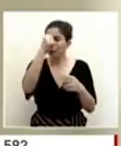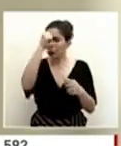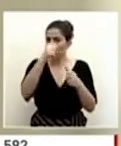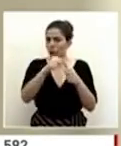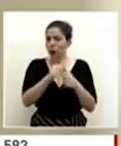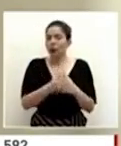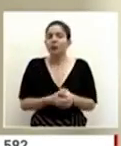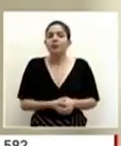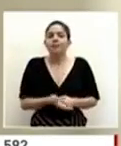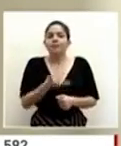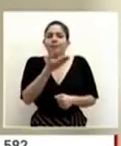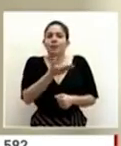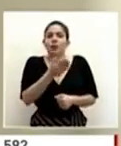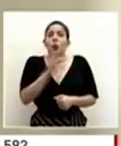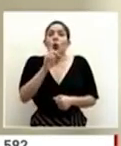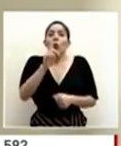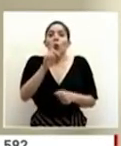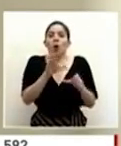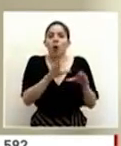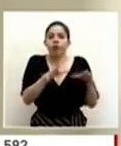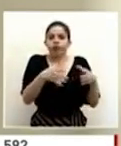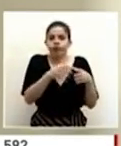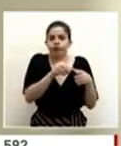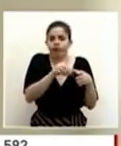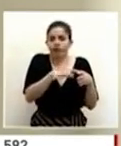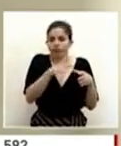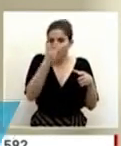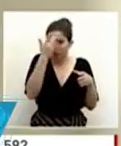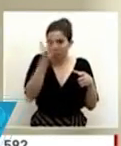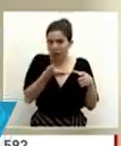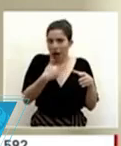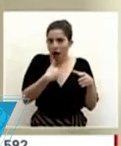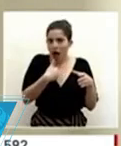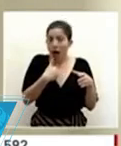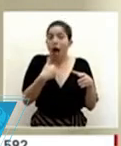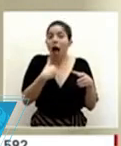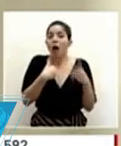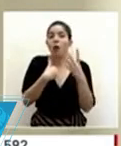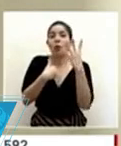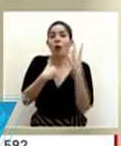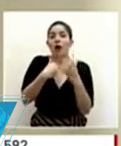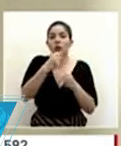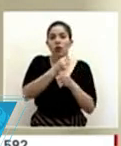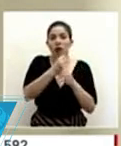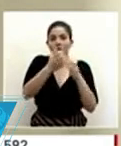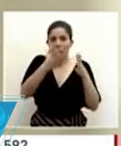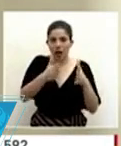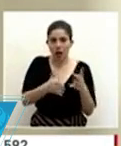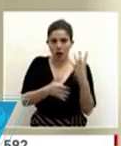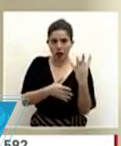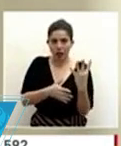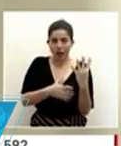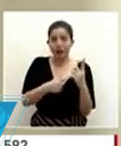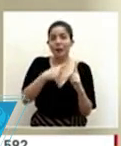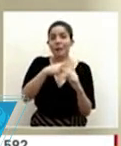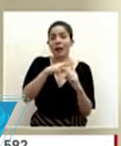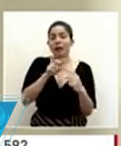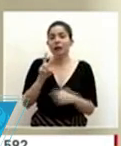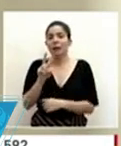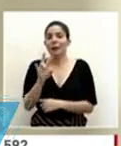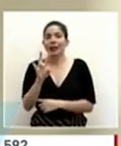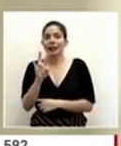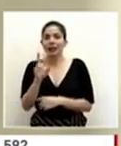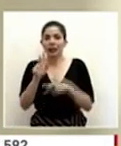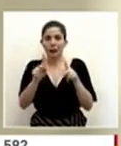Recordemos que es uno de los clusters que hemos identificado. Tenemos 4 funcionarios y